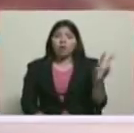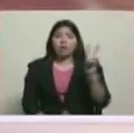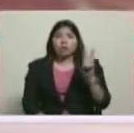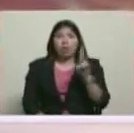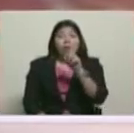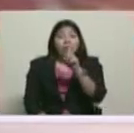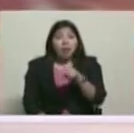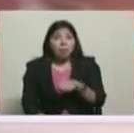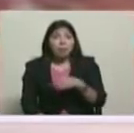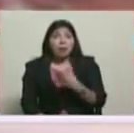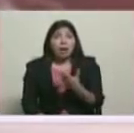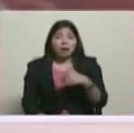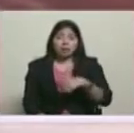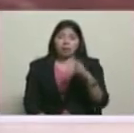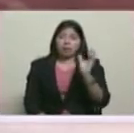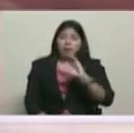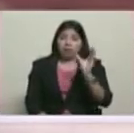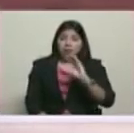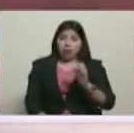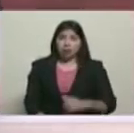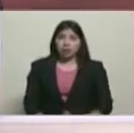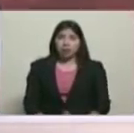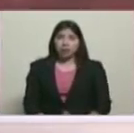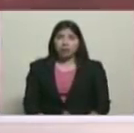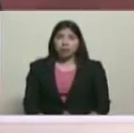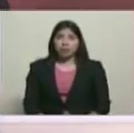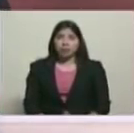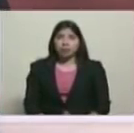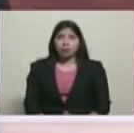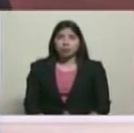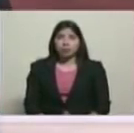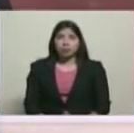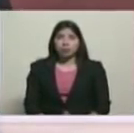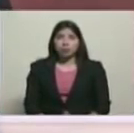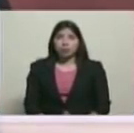incluso en Caracas, a excepción pues de este punto en el distribuidor Altamira.